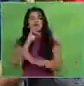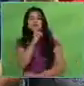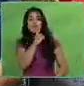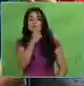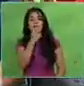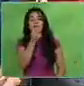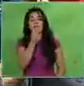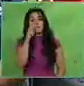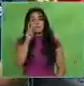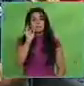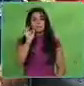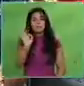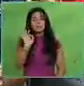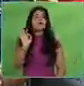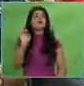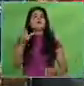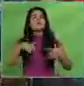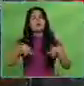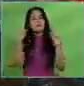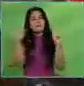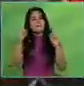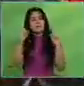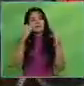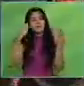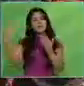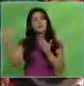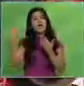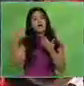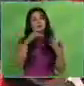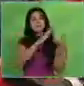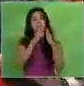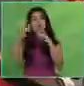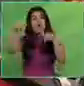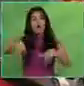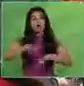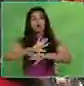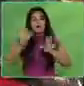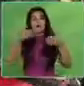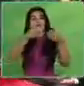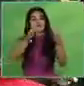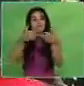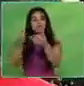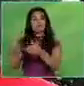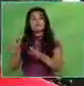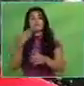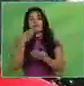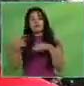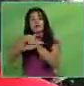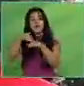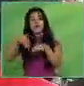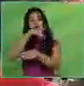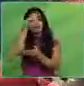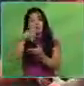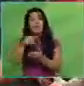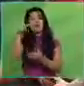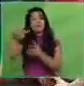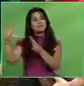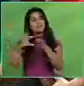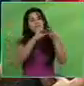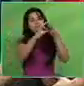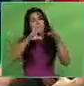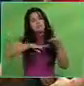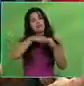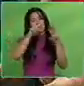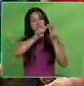municipio Antonio Pinto Salinas del Estado Mérida, uno de los tantos complejos que en el día de hoy está entregando el gobierno nacional en el marco de la gran misión Vivienda Venezuela. Para